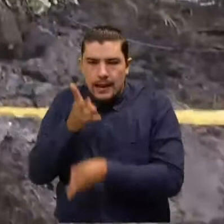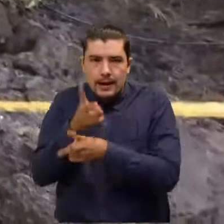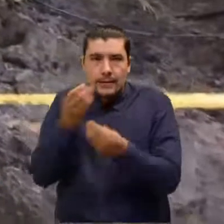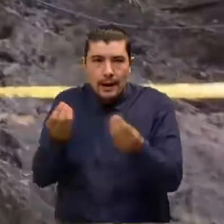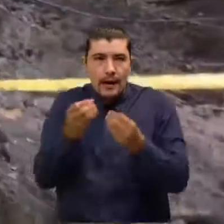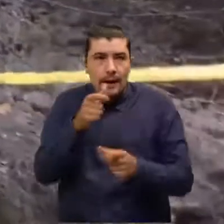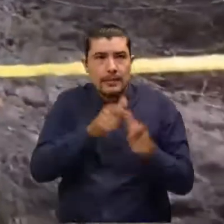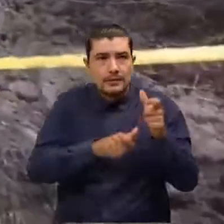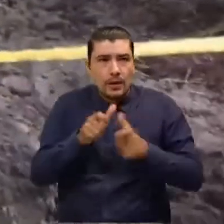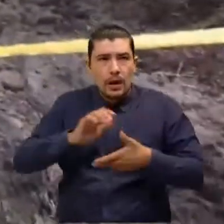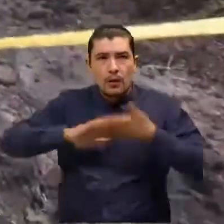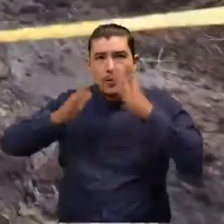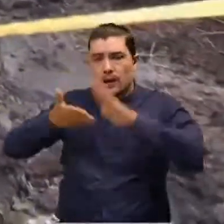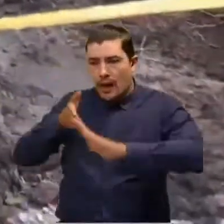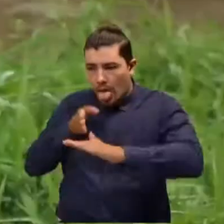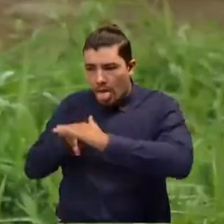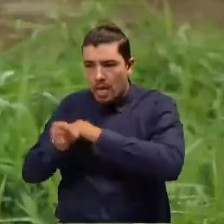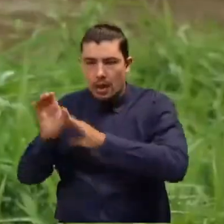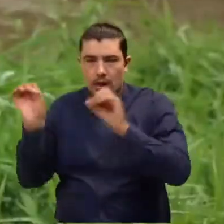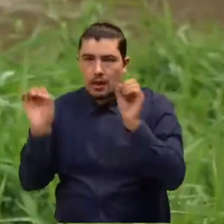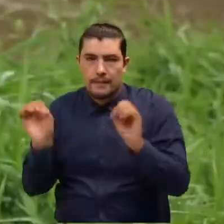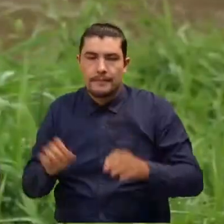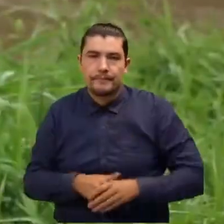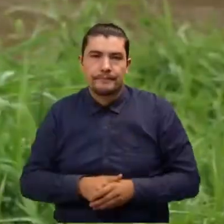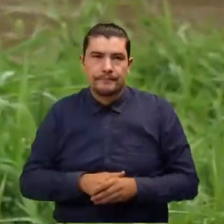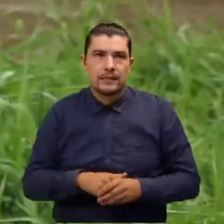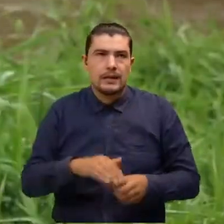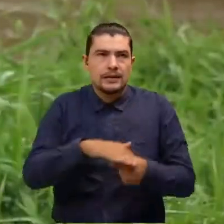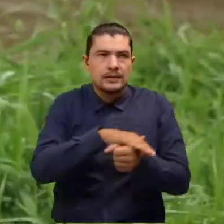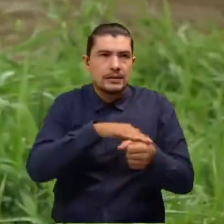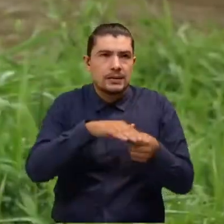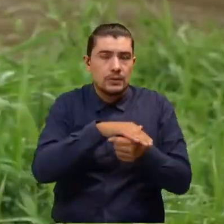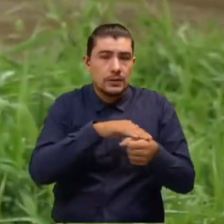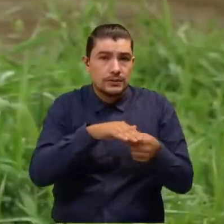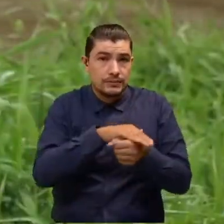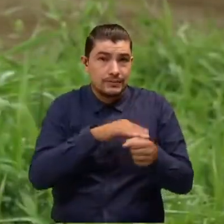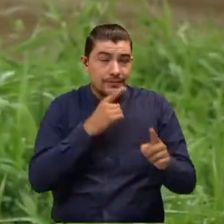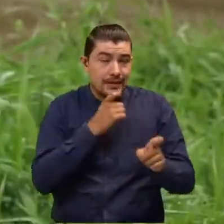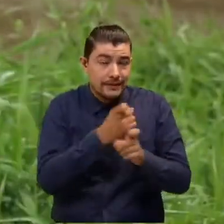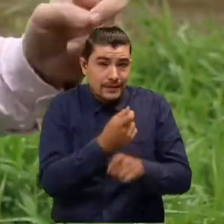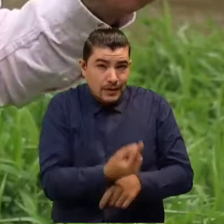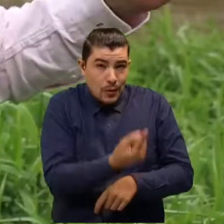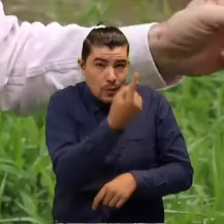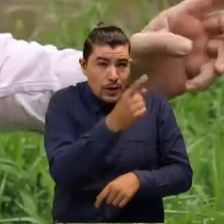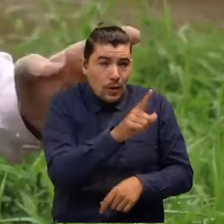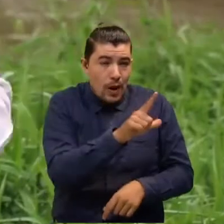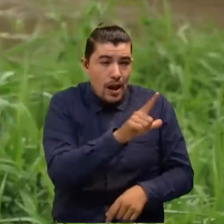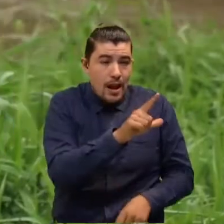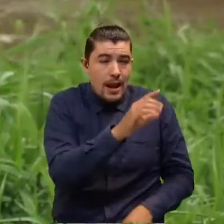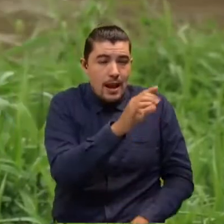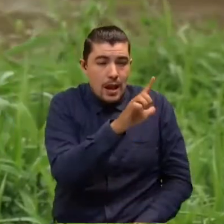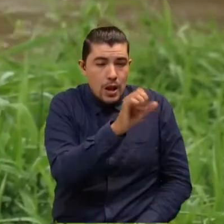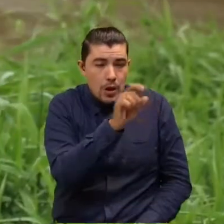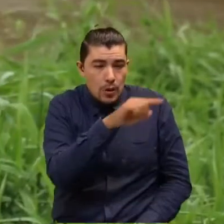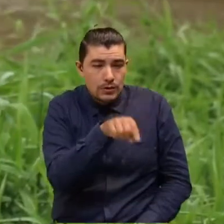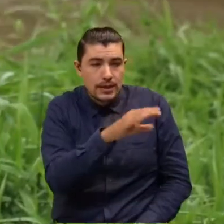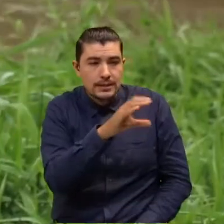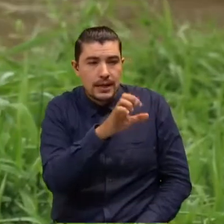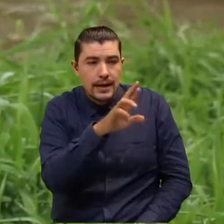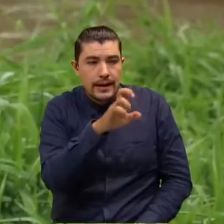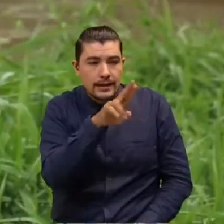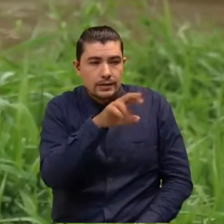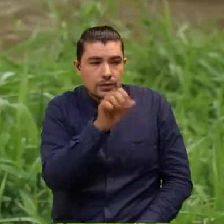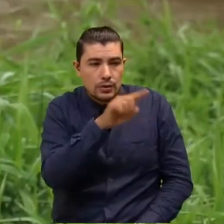desplace por ahí pero la situación no es difícil solamente para la urbanización los cerezos y el barrio ricaurte de vélez